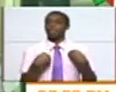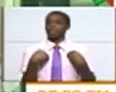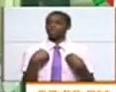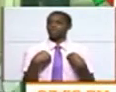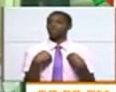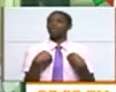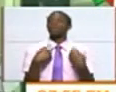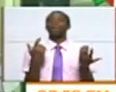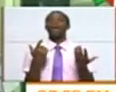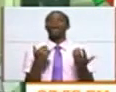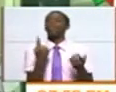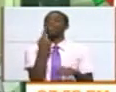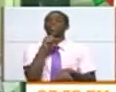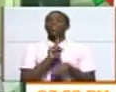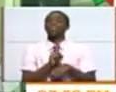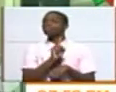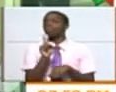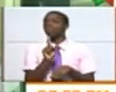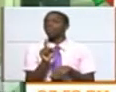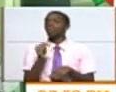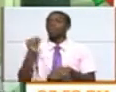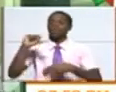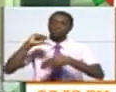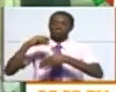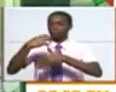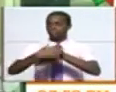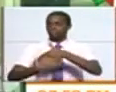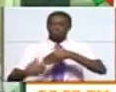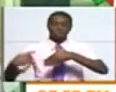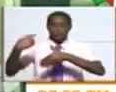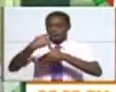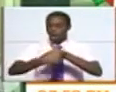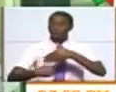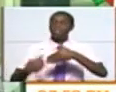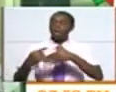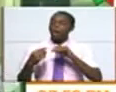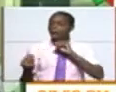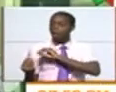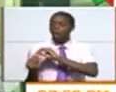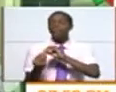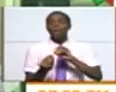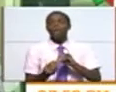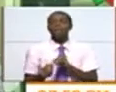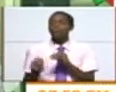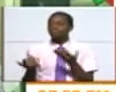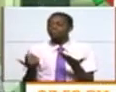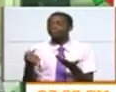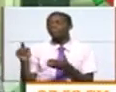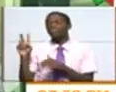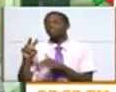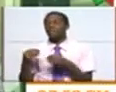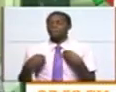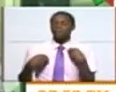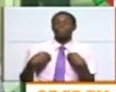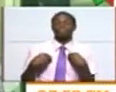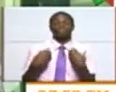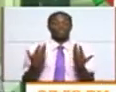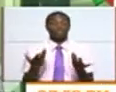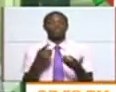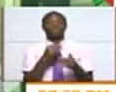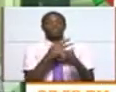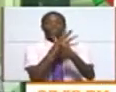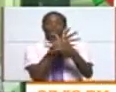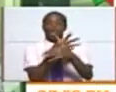preocupación compartida con toda la región, francamente. Entonces, hay un consenso nuevo en la OEA,